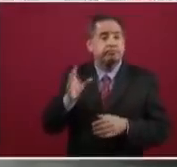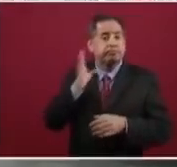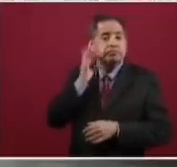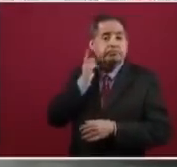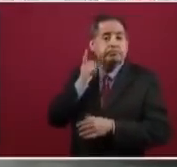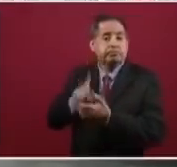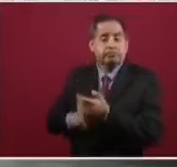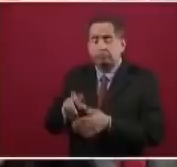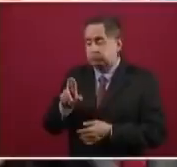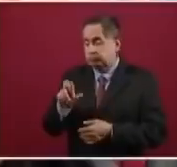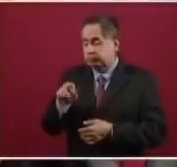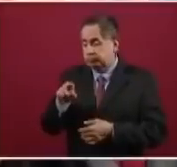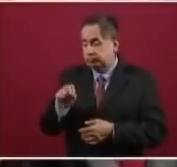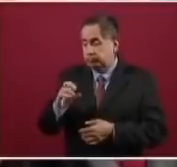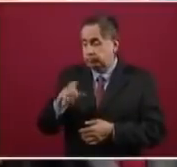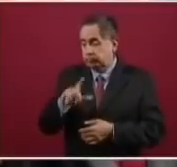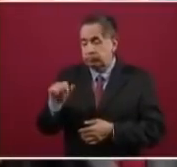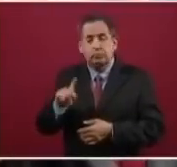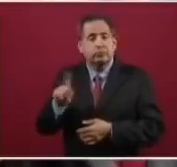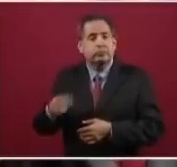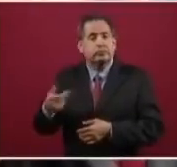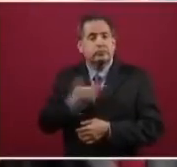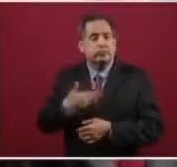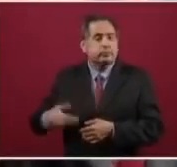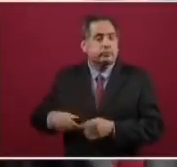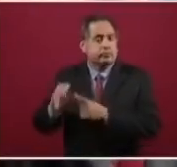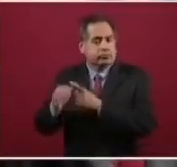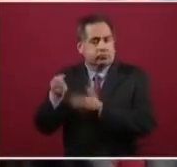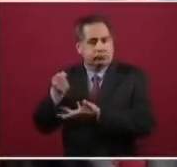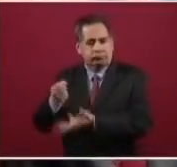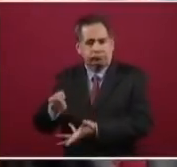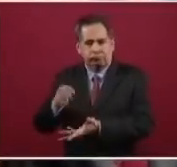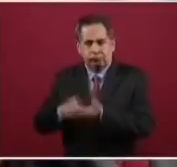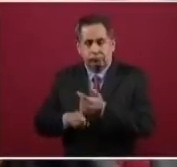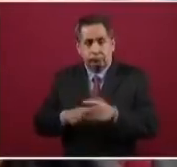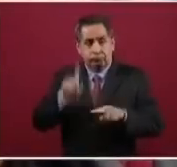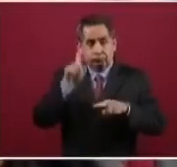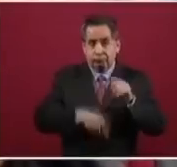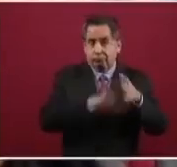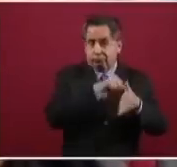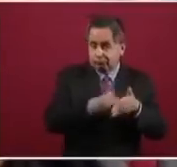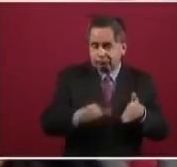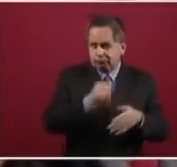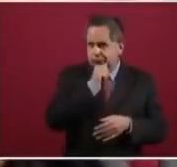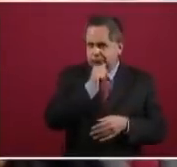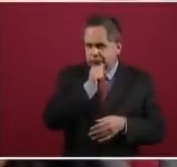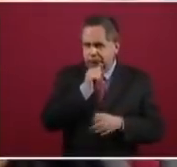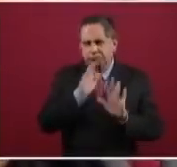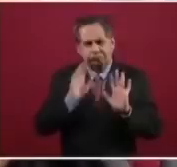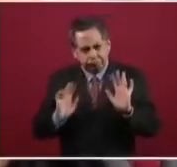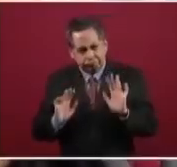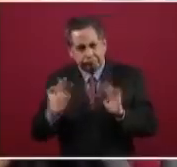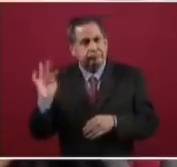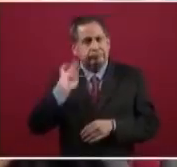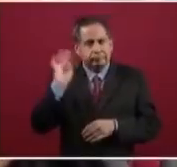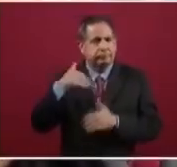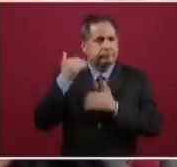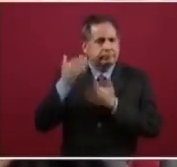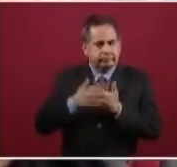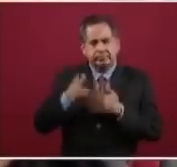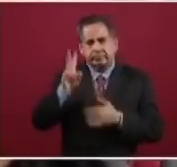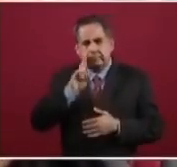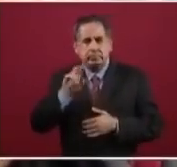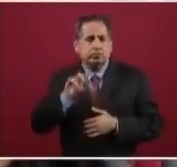ramírez cuéllar el presidente de la comisión de presupuesto había dicho que como tal todavía no estaba cancelado y que incluso se había se abrían en todo caso